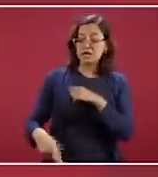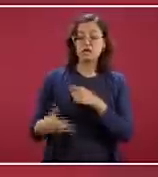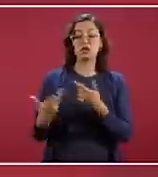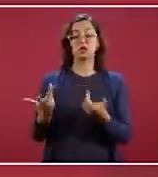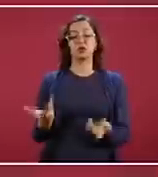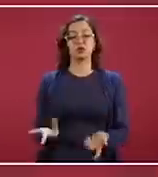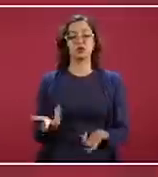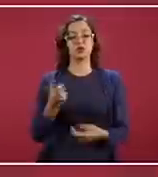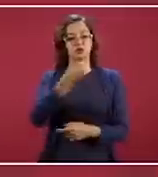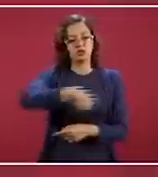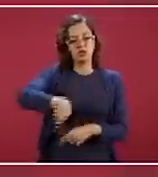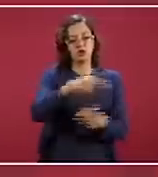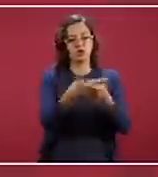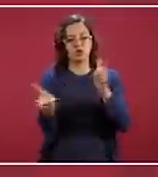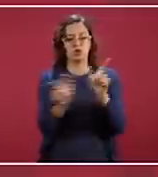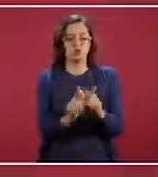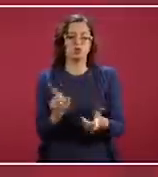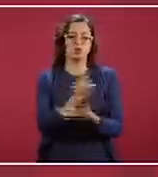al narco